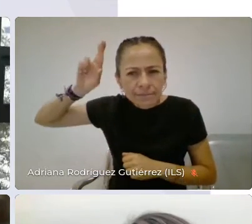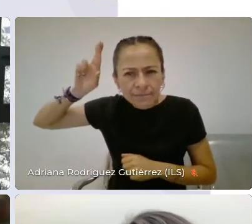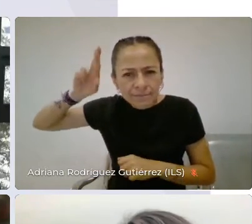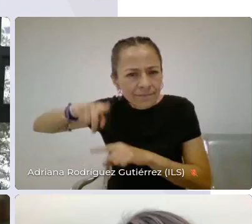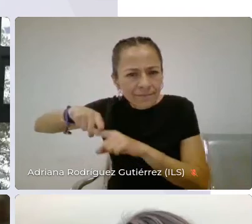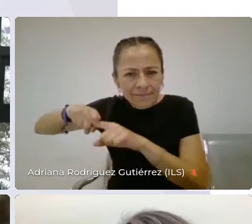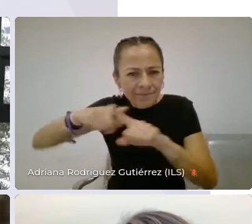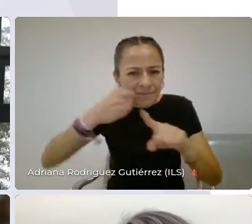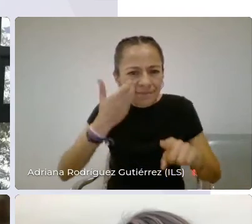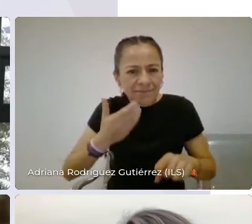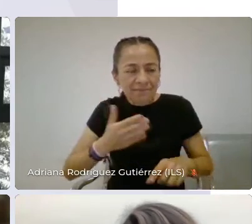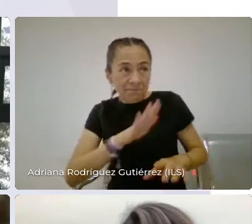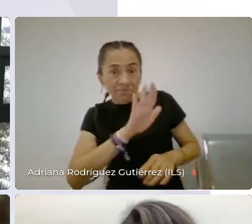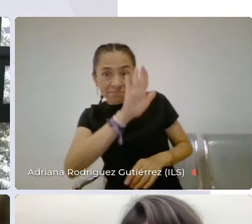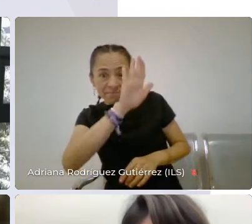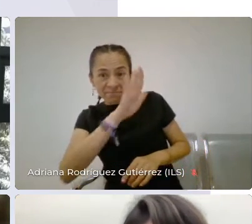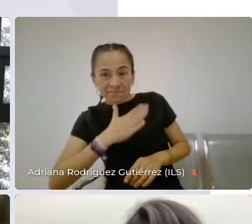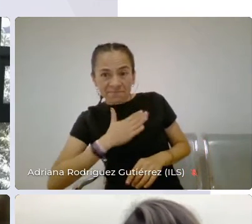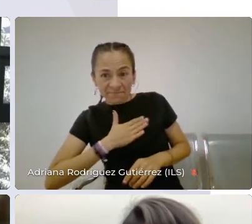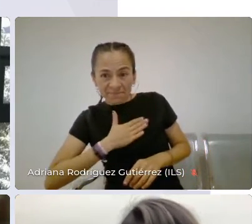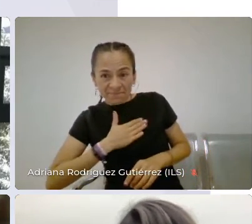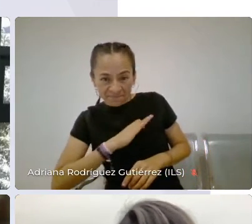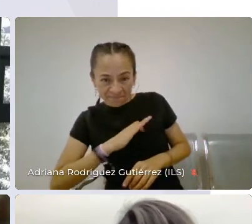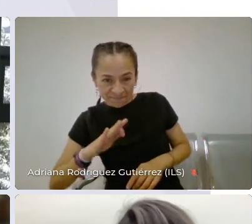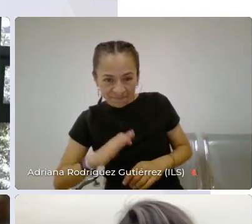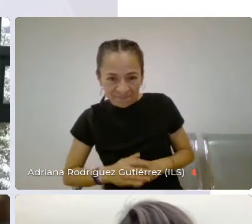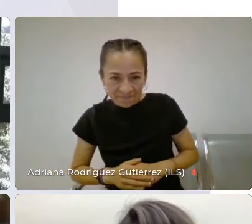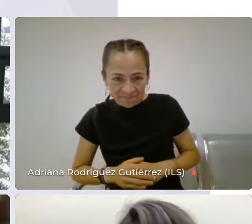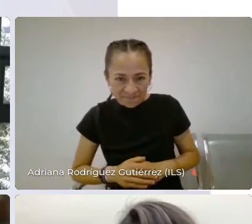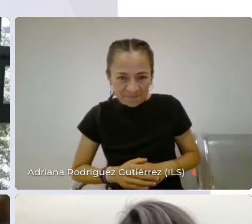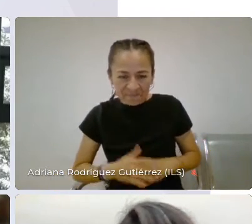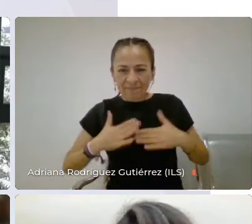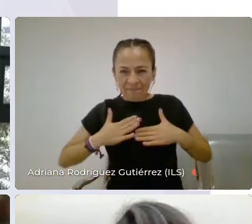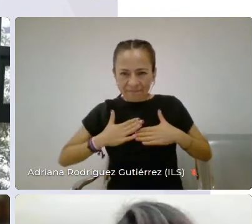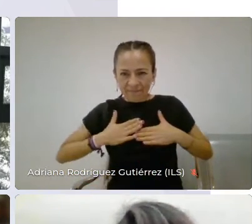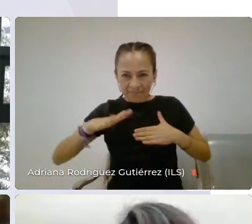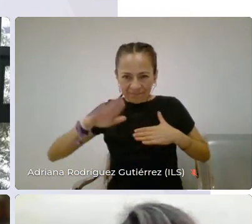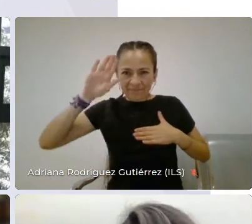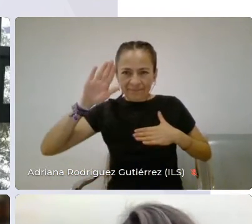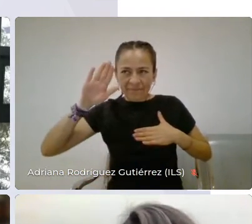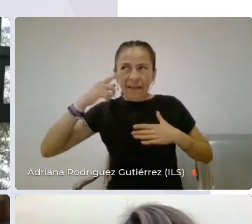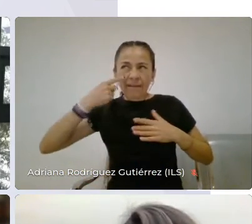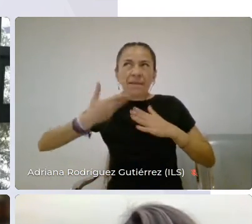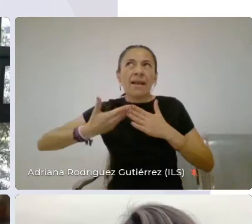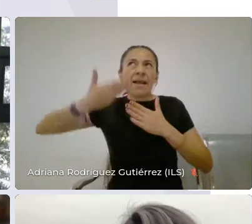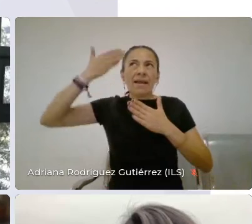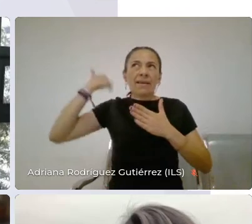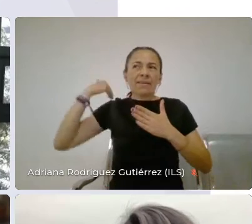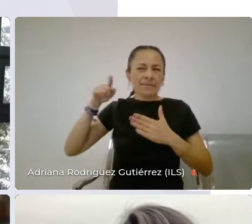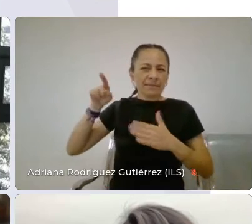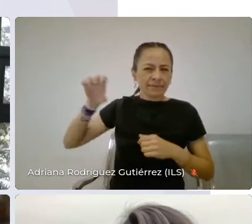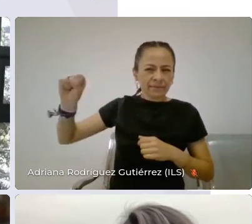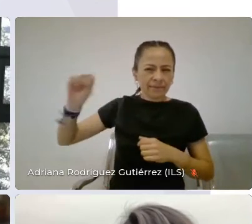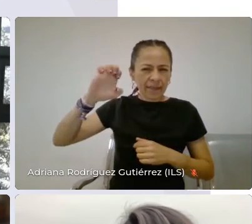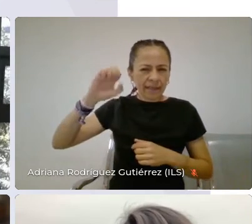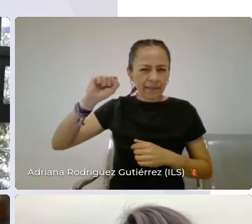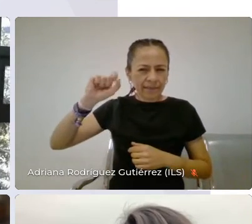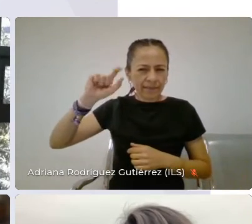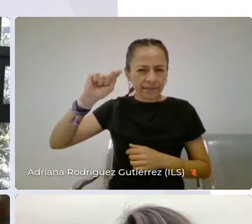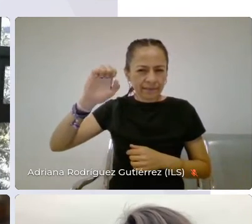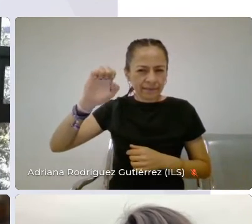Bueno, si quieres yo, digamos, en nuestro caso, voy a empezar como de atrás hacia adelante con el tema de Esteban, ¿cierto? Cuando hablamos ahorita